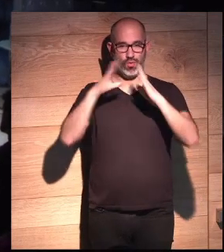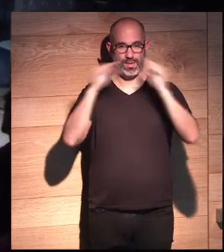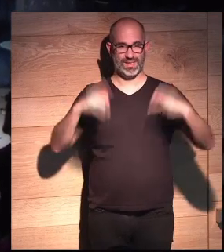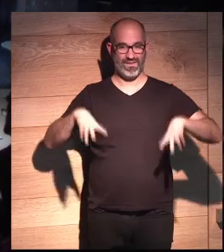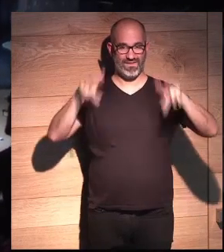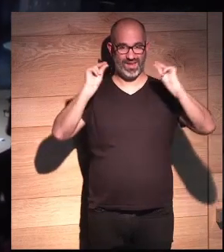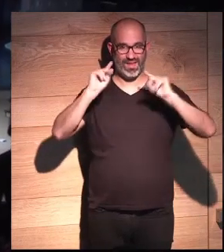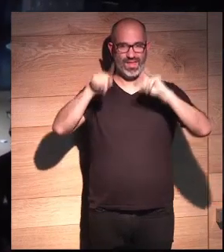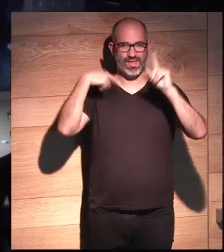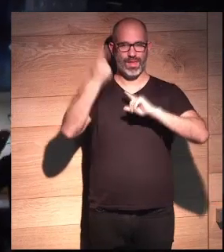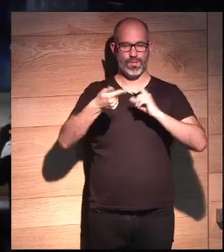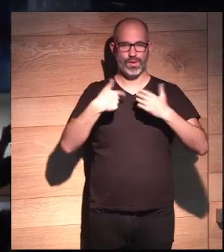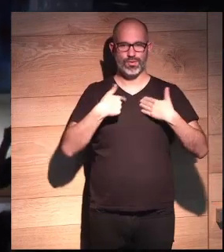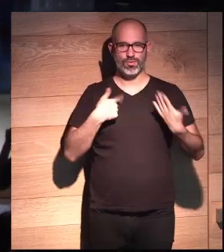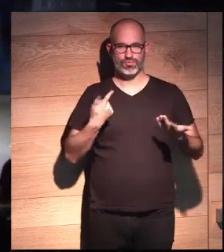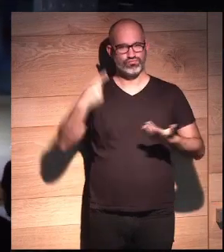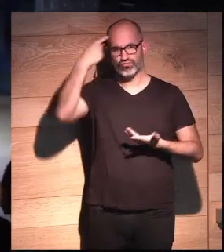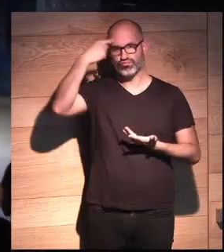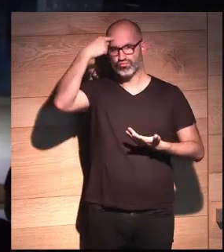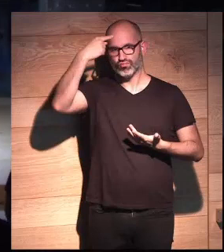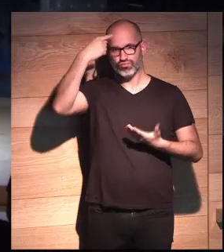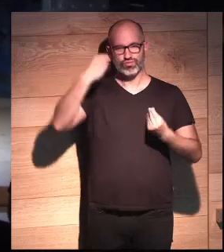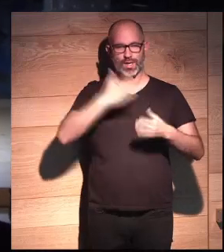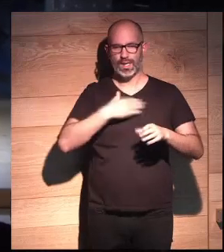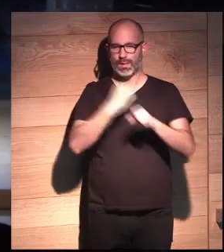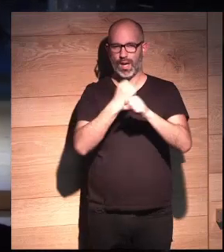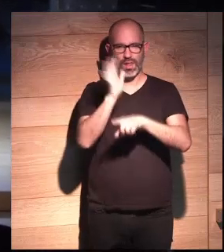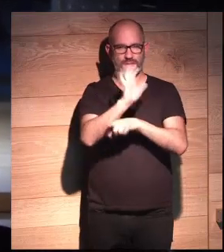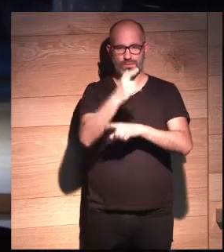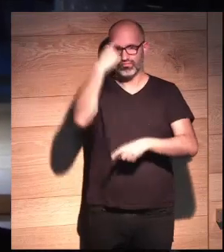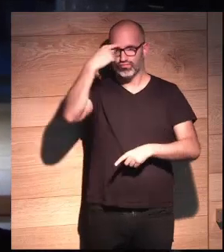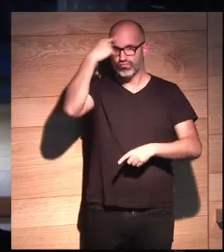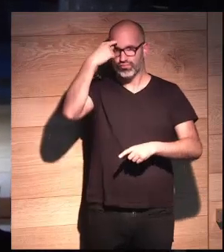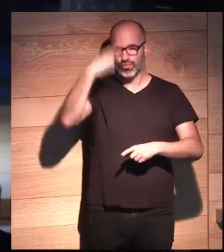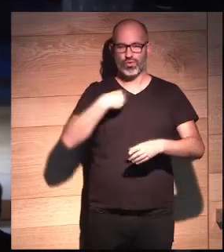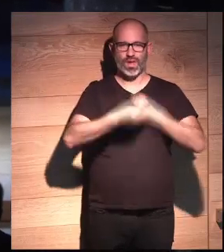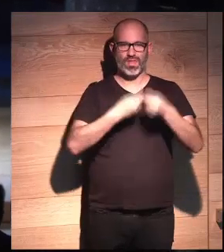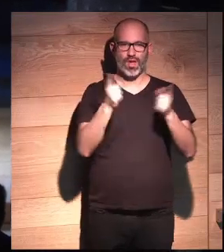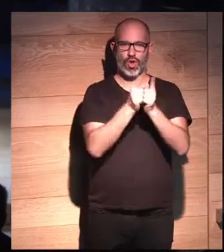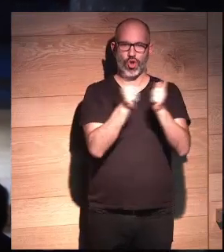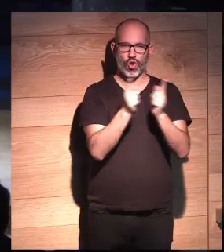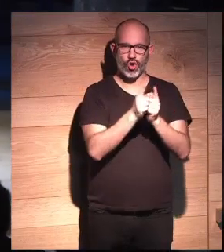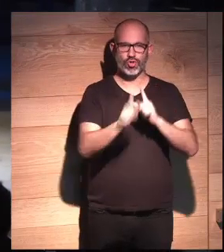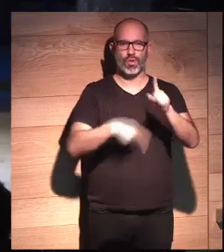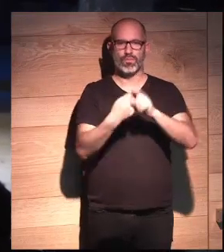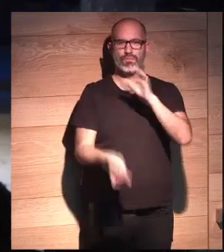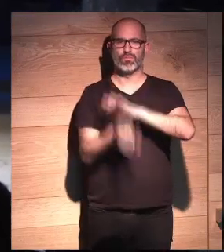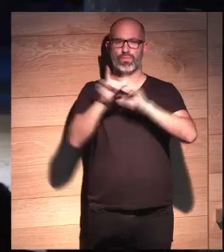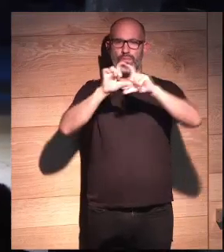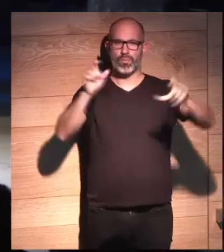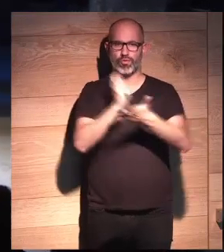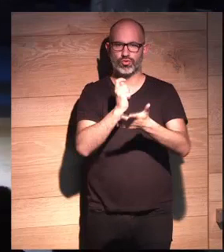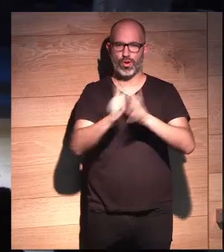carrera, estaba completamente obsesionada con trabajar en el cine. Hice varios cortos, monté una productora,